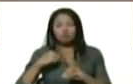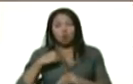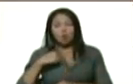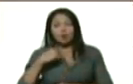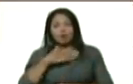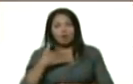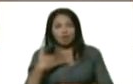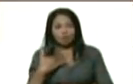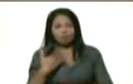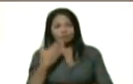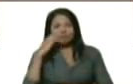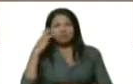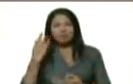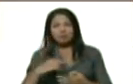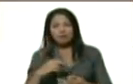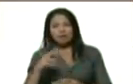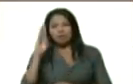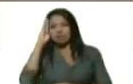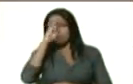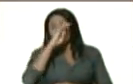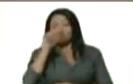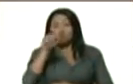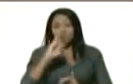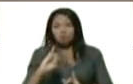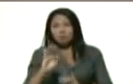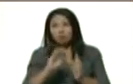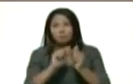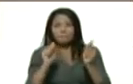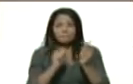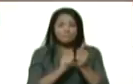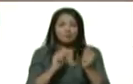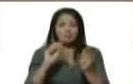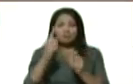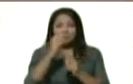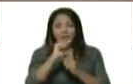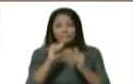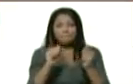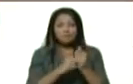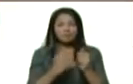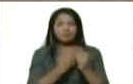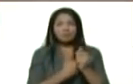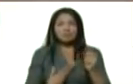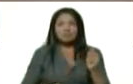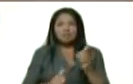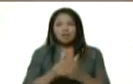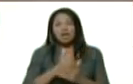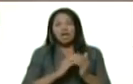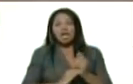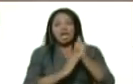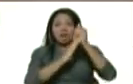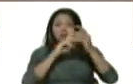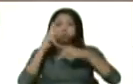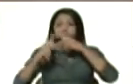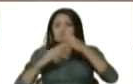precisamente, Diosdado, tú como primer vicepresidente, jefe político del